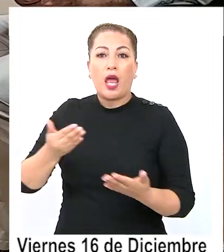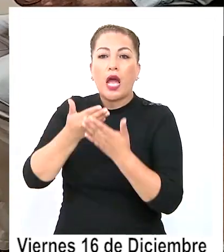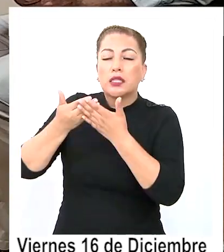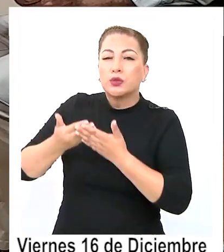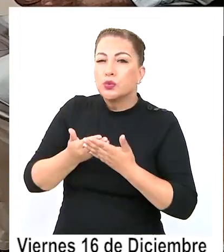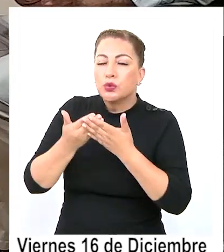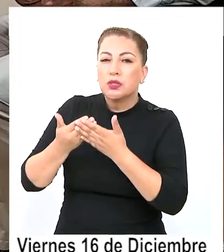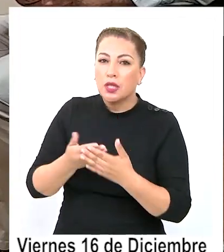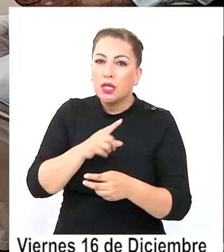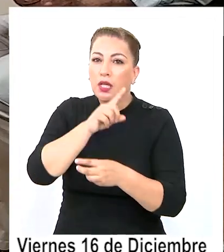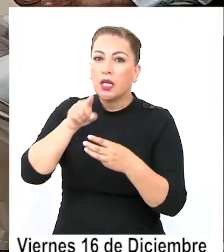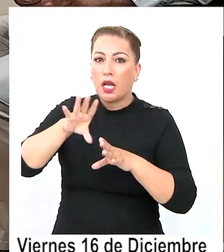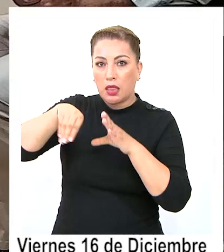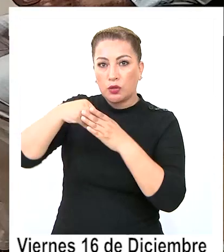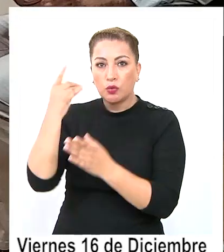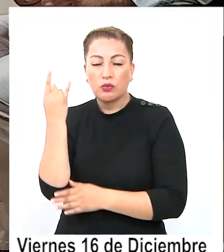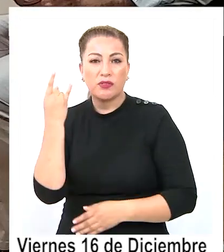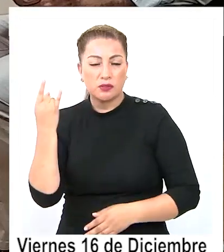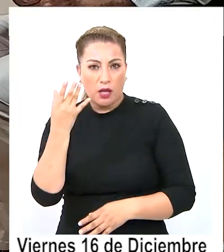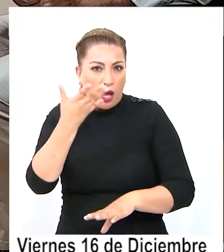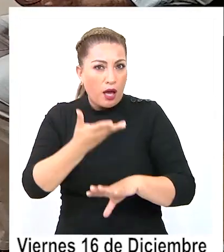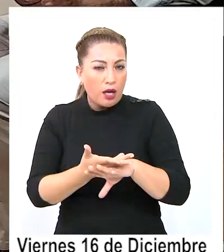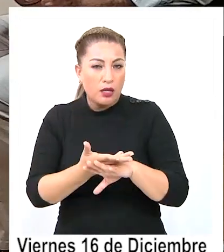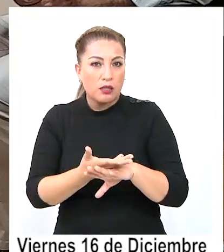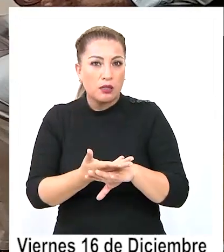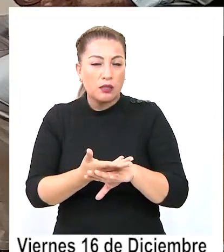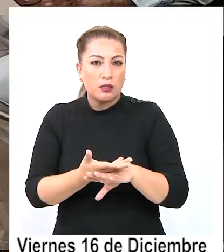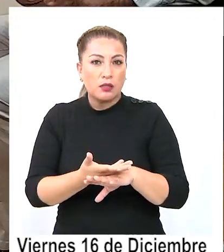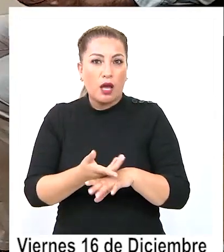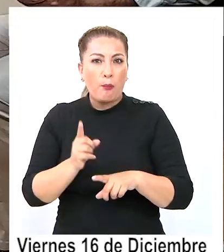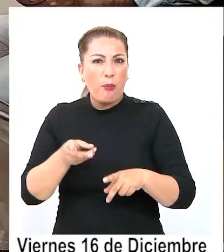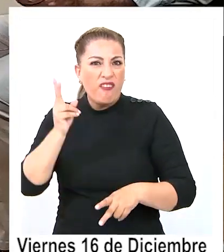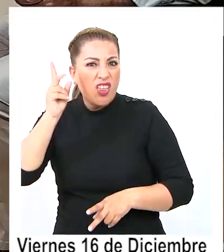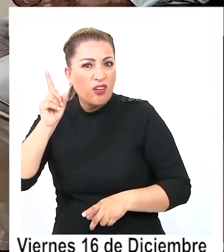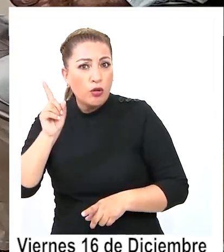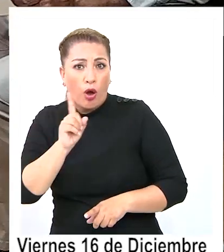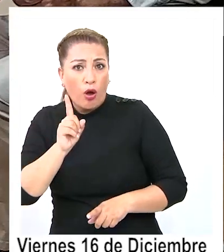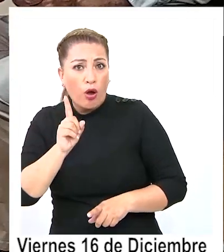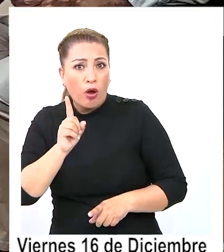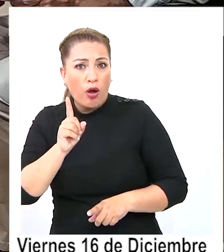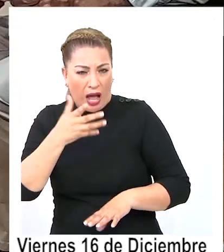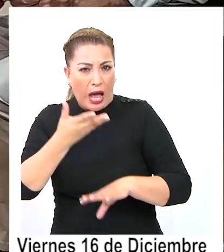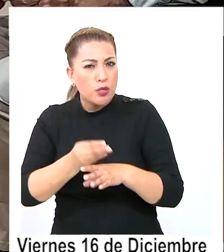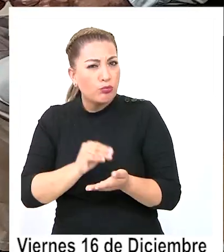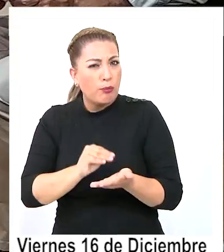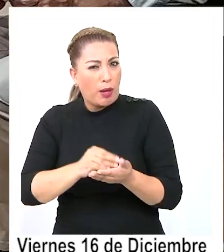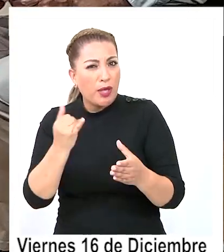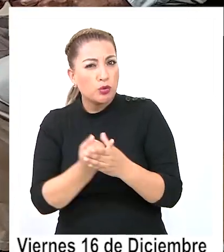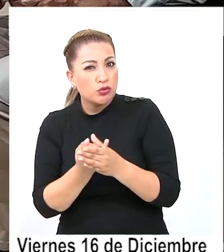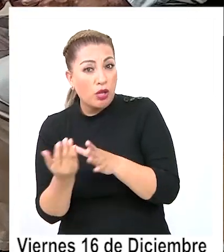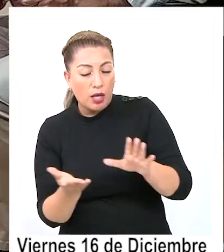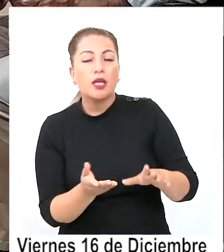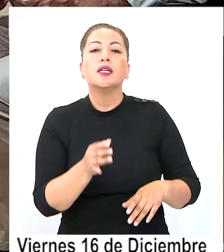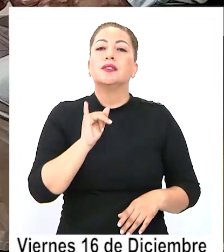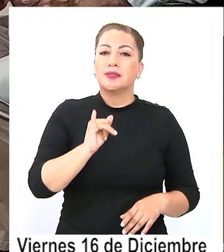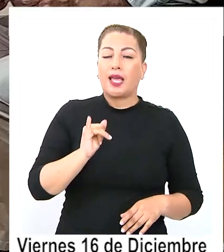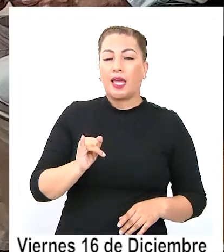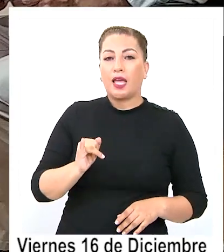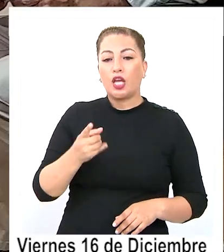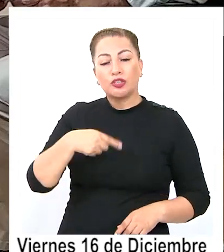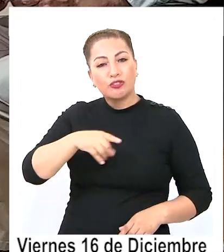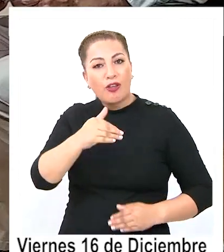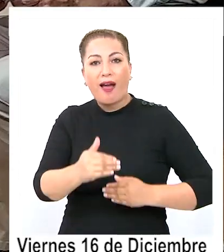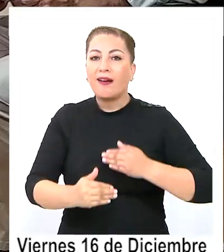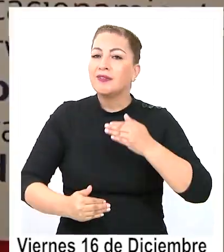estudiar en las universidades? ¿Hay algunas restricciones o hay bastante inclusión? Yo creo que se está avanzando, yo